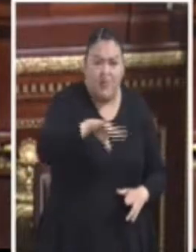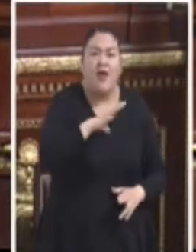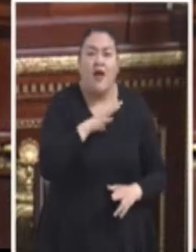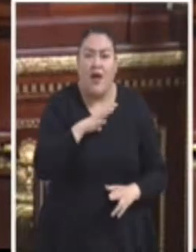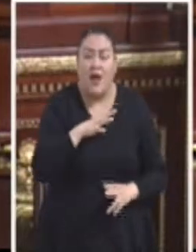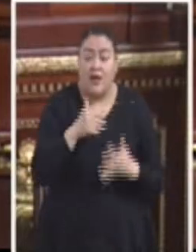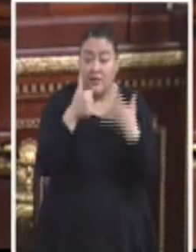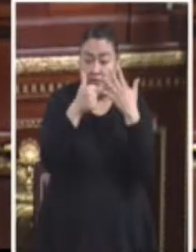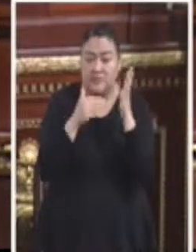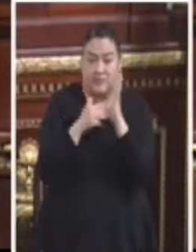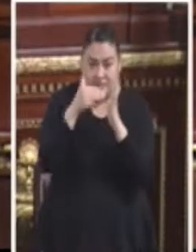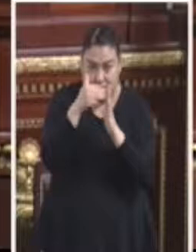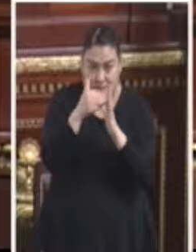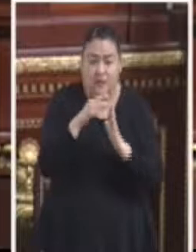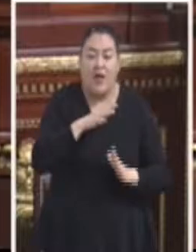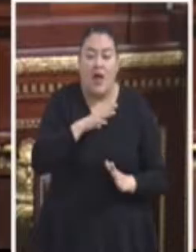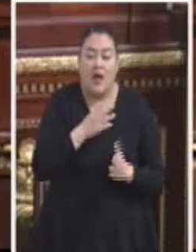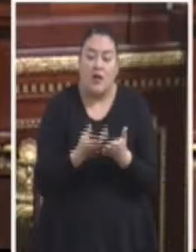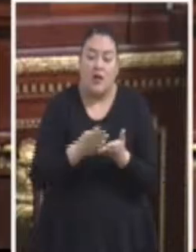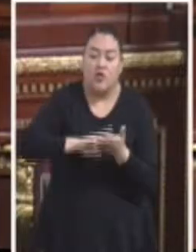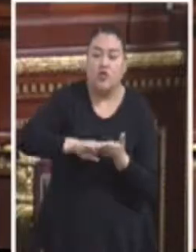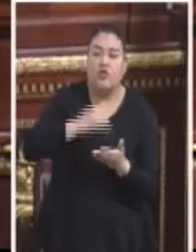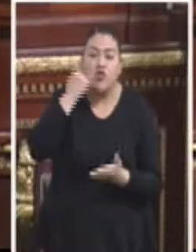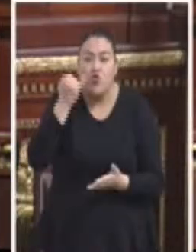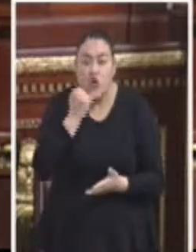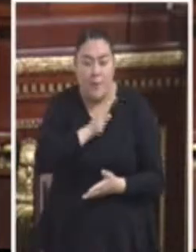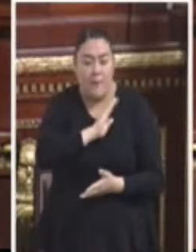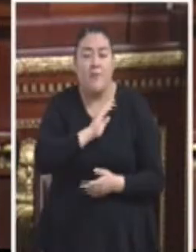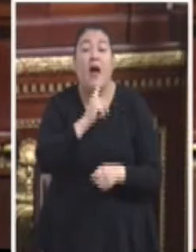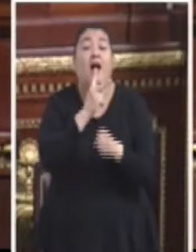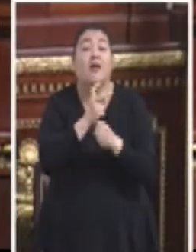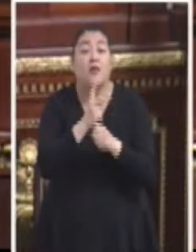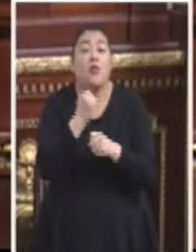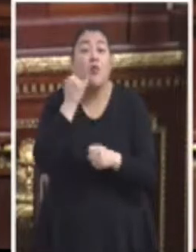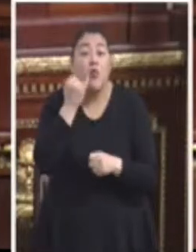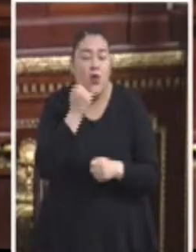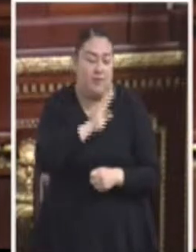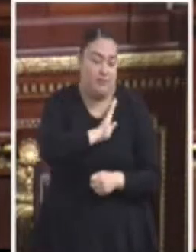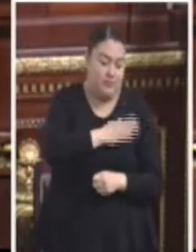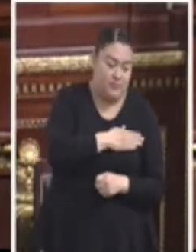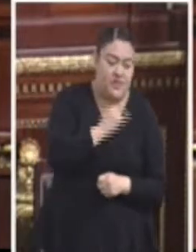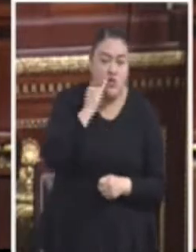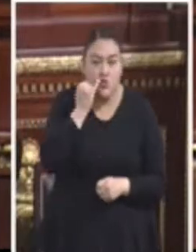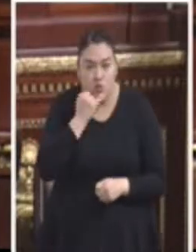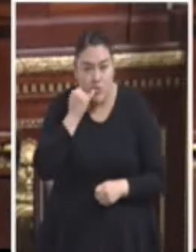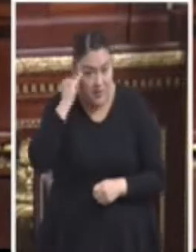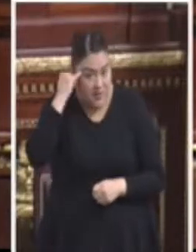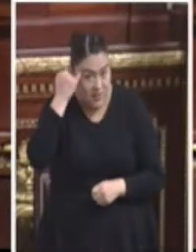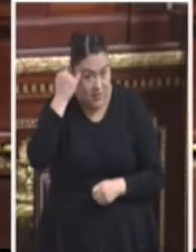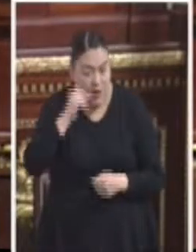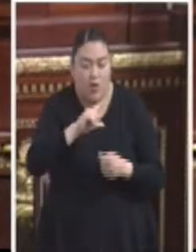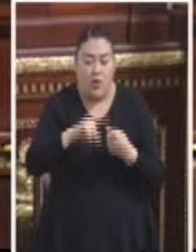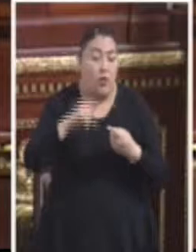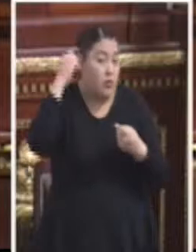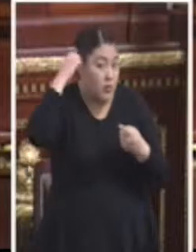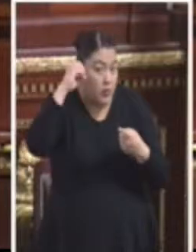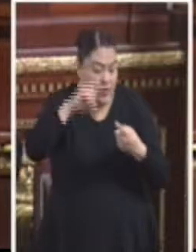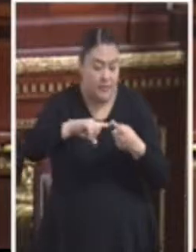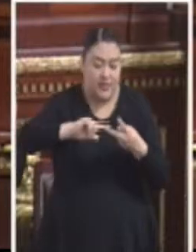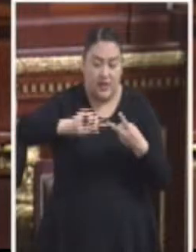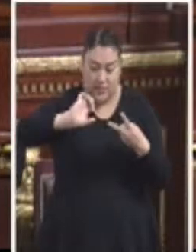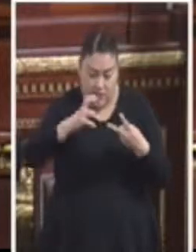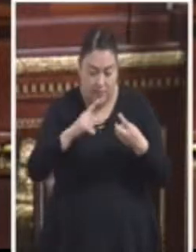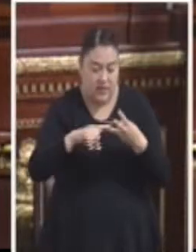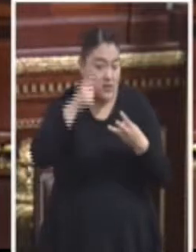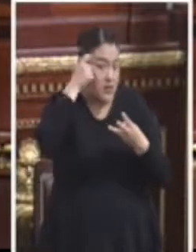cuales 6 millones son bilingües, teniendo como segunda lengua el español. Estados como Oaxaca,